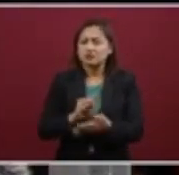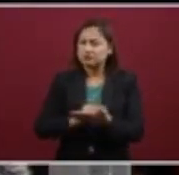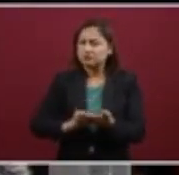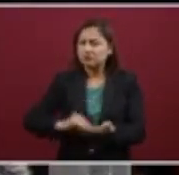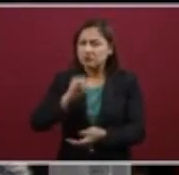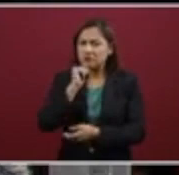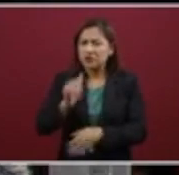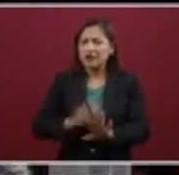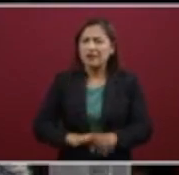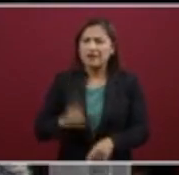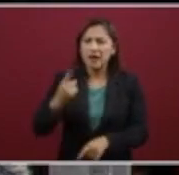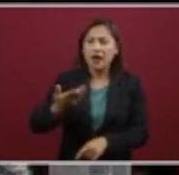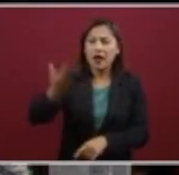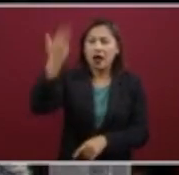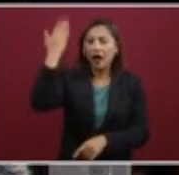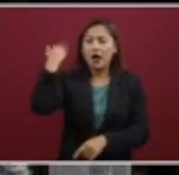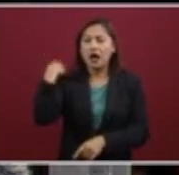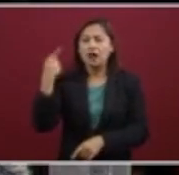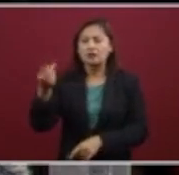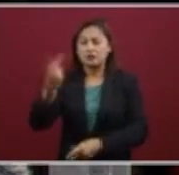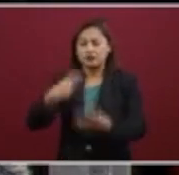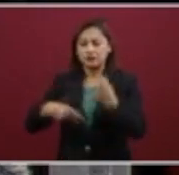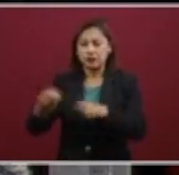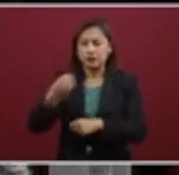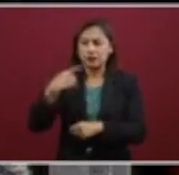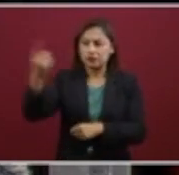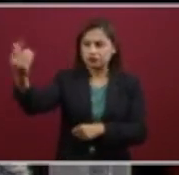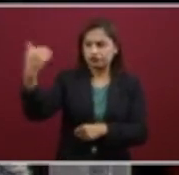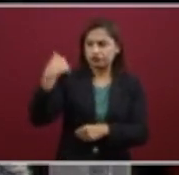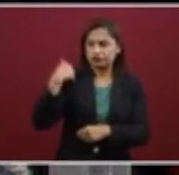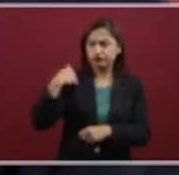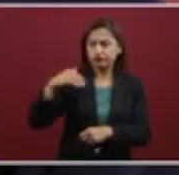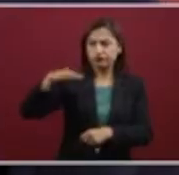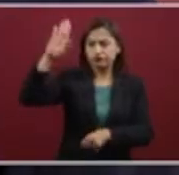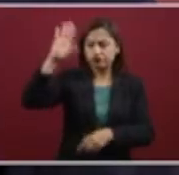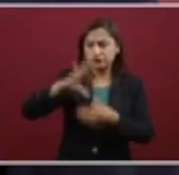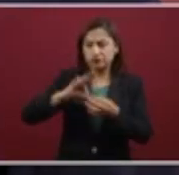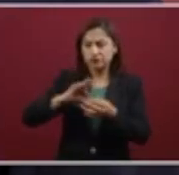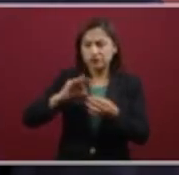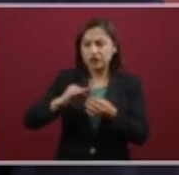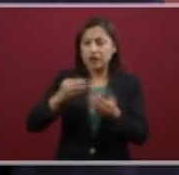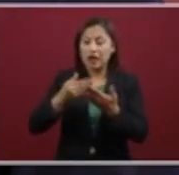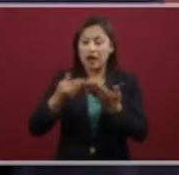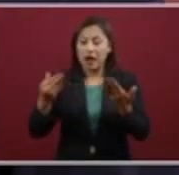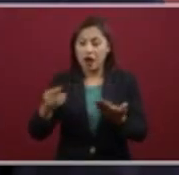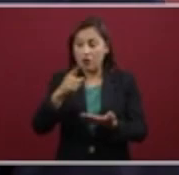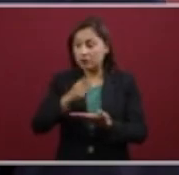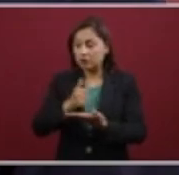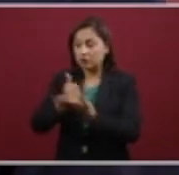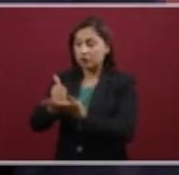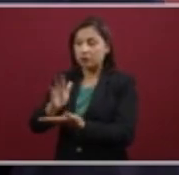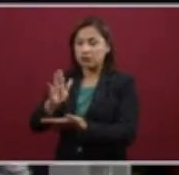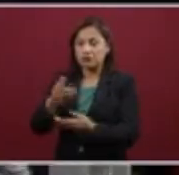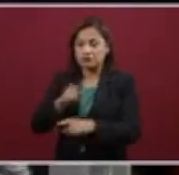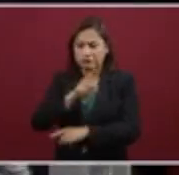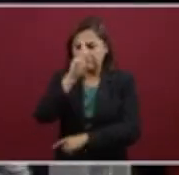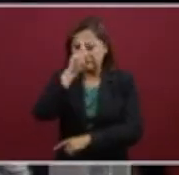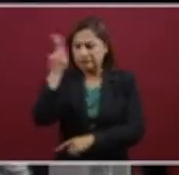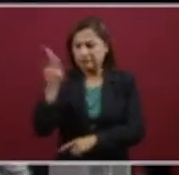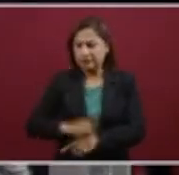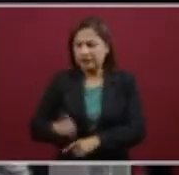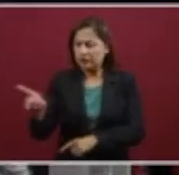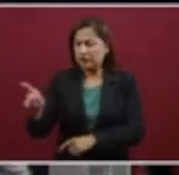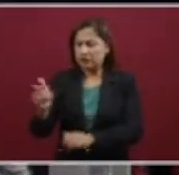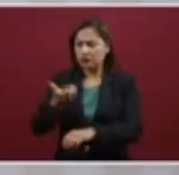usted me dio la palabra. Y ni autoridades estatales ni federales están atendiendo el caso. Muy